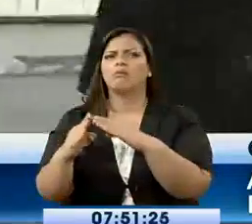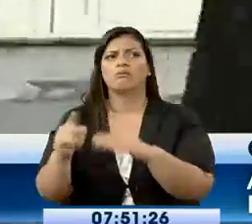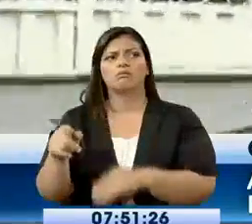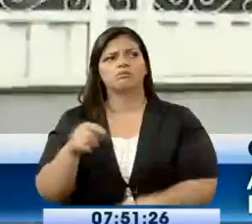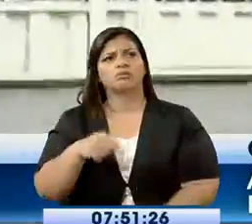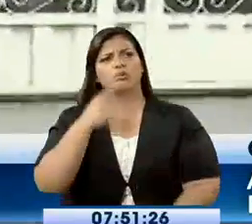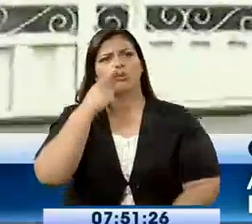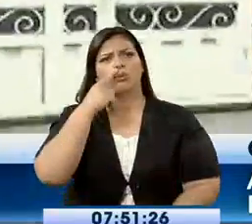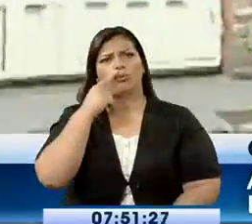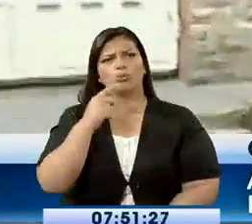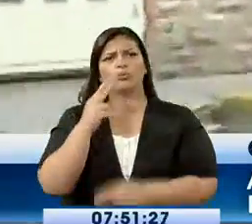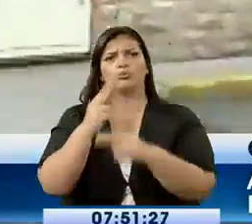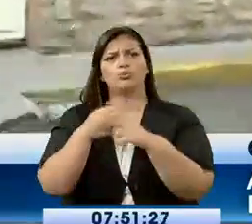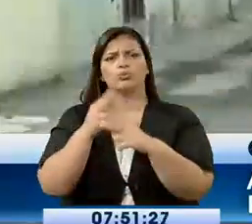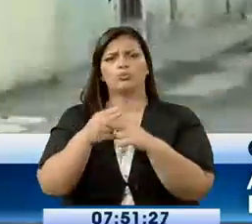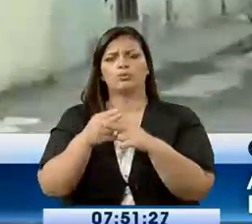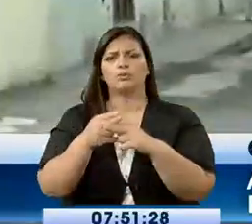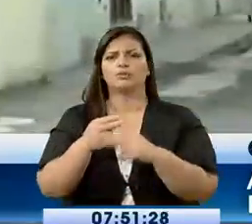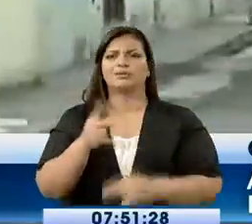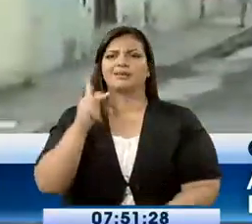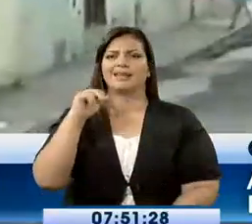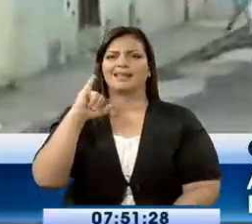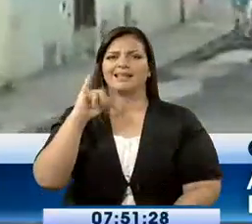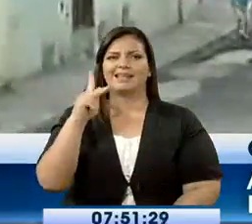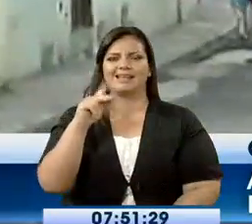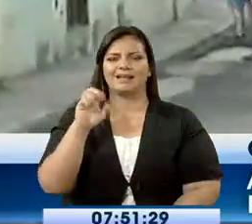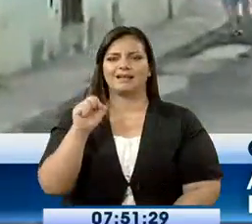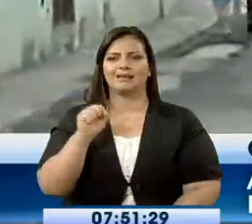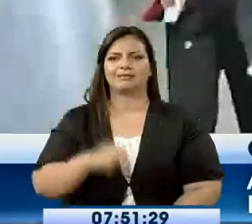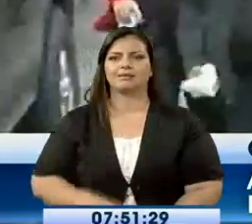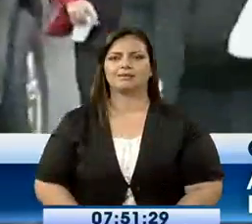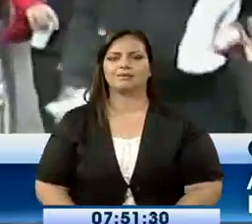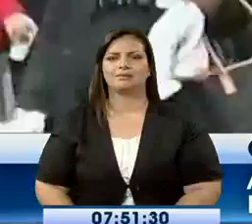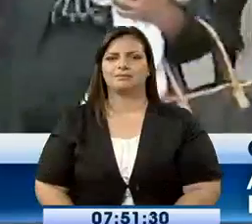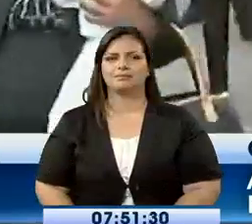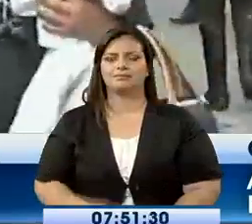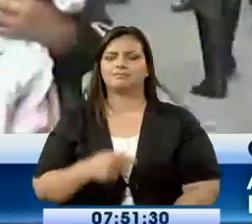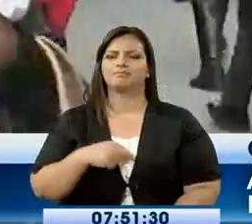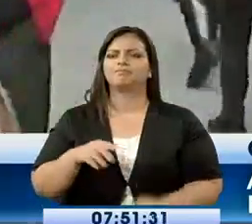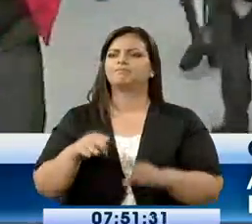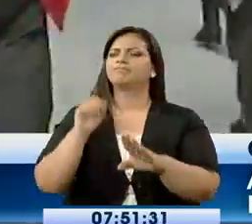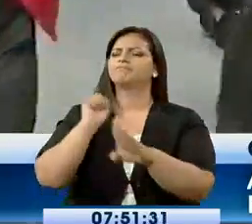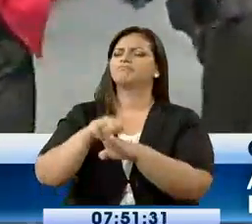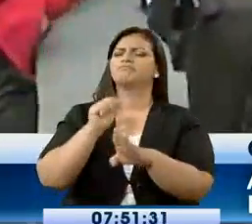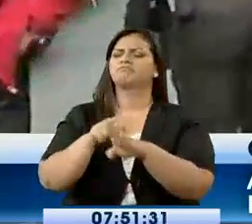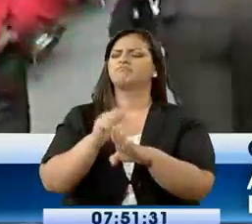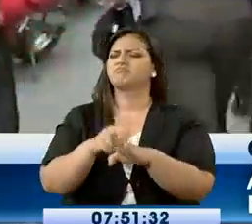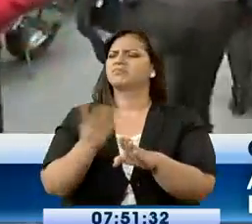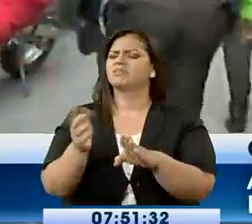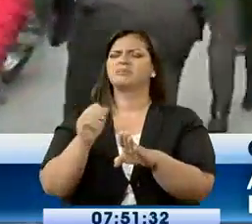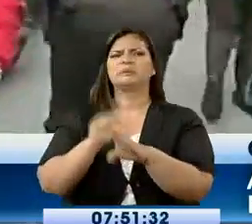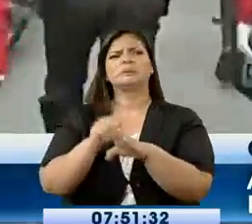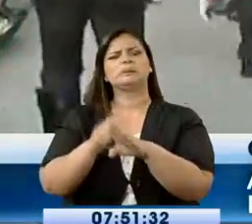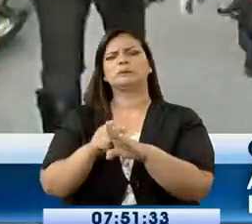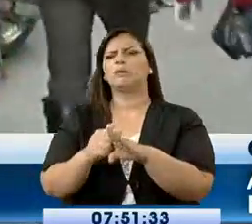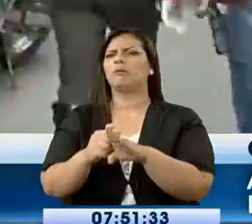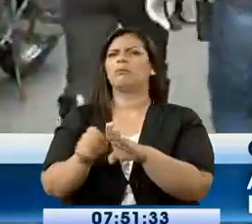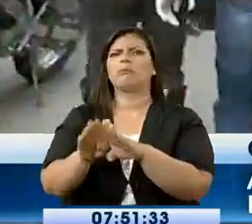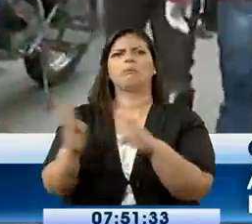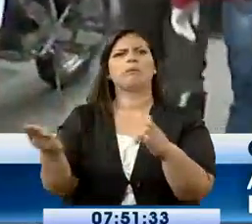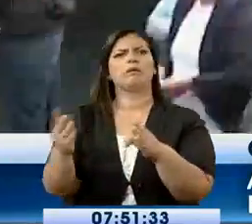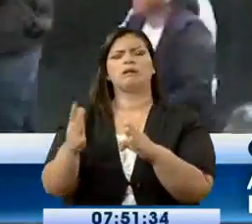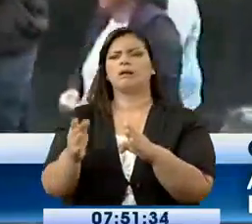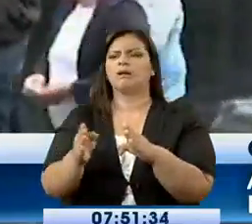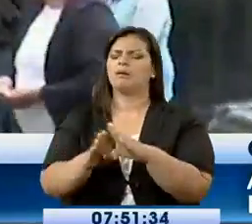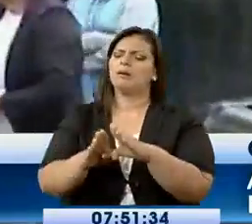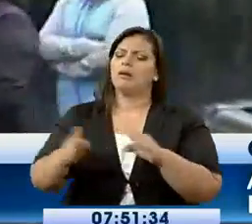como amigablemente se lo conocía. Cuando le fueron a abrir la puerta, pues lo encontraron, y fue el grito y la desesperación de la